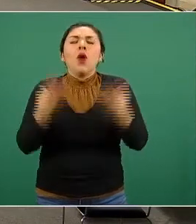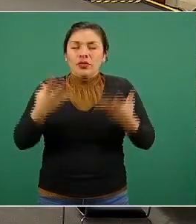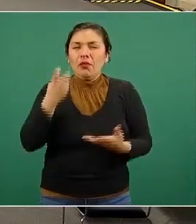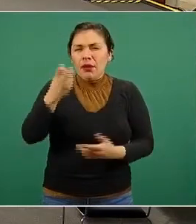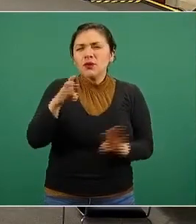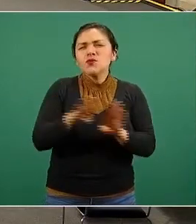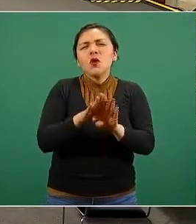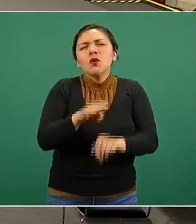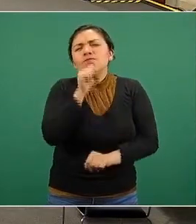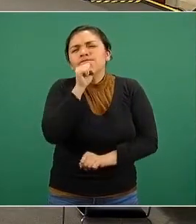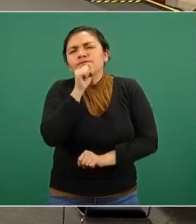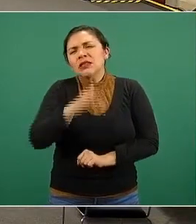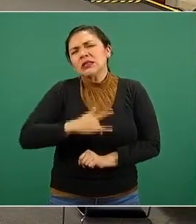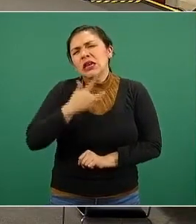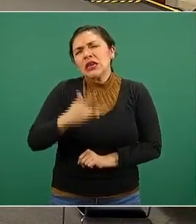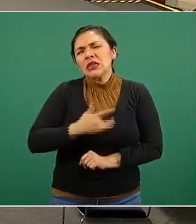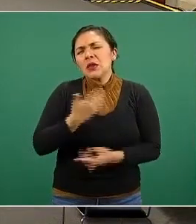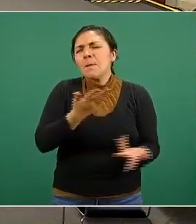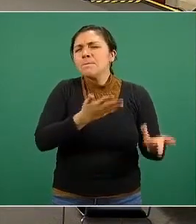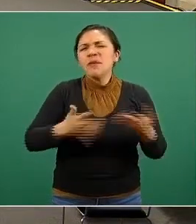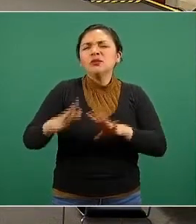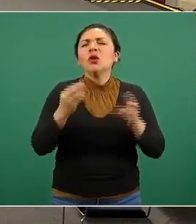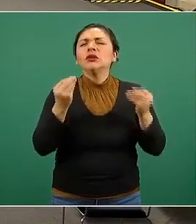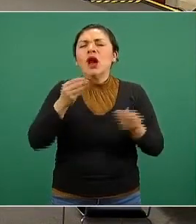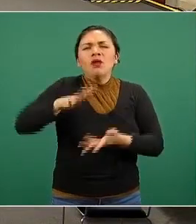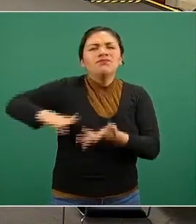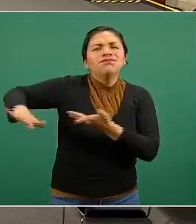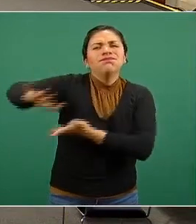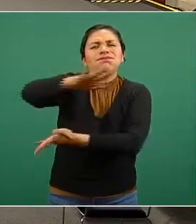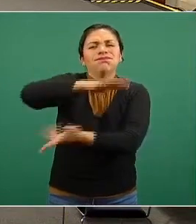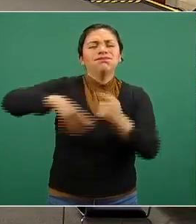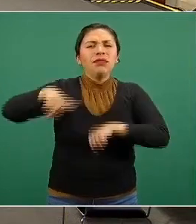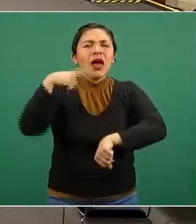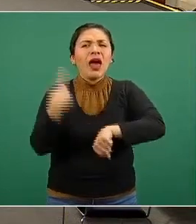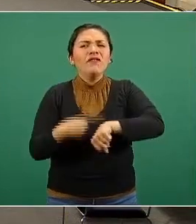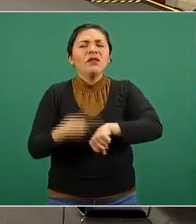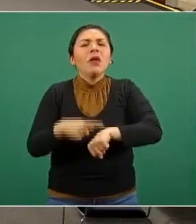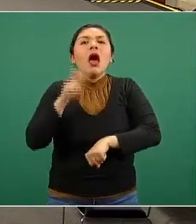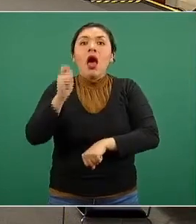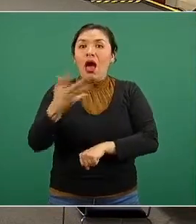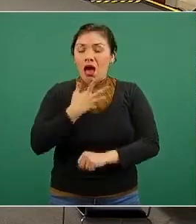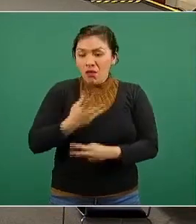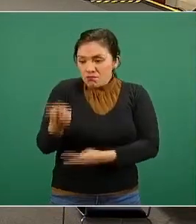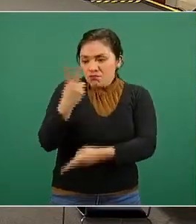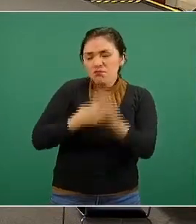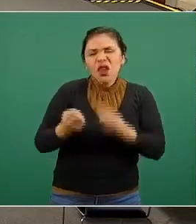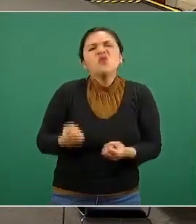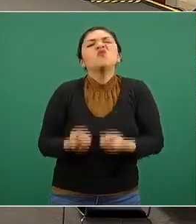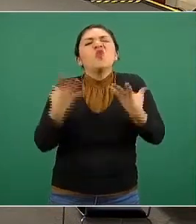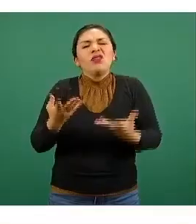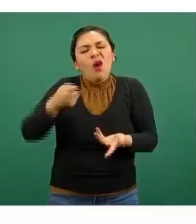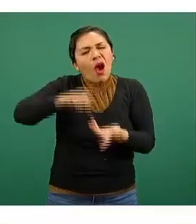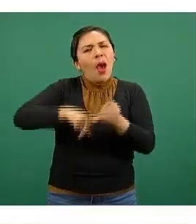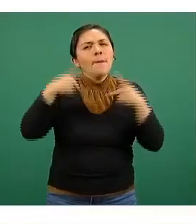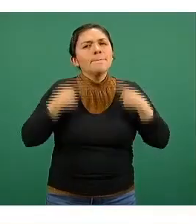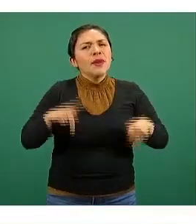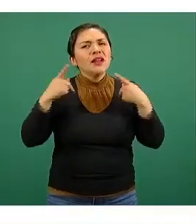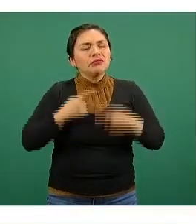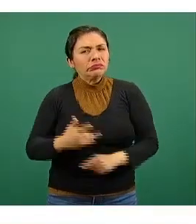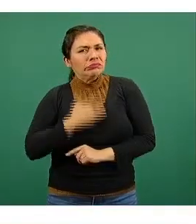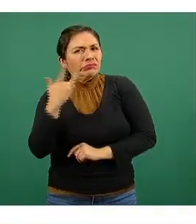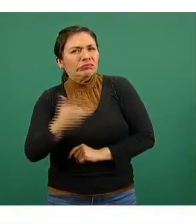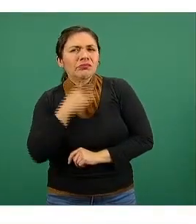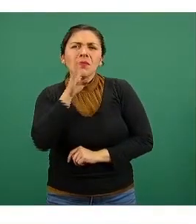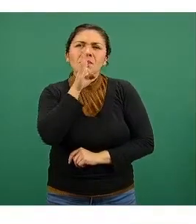más o menos está la circulación en la comunidad, es decir, qué tanto está presente el virus en las personas que están teniendo